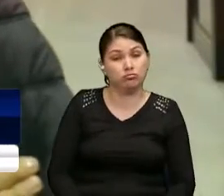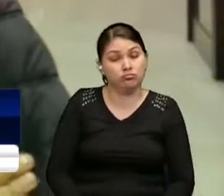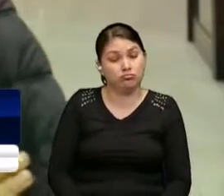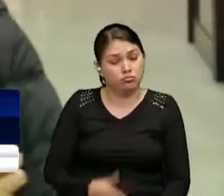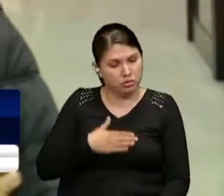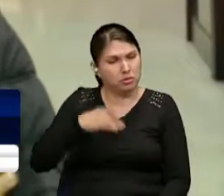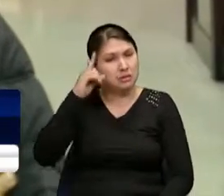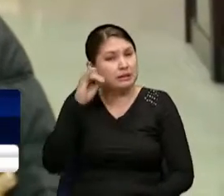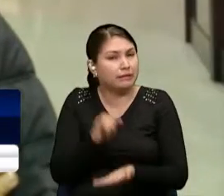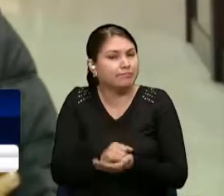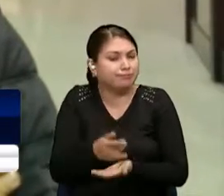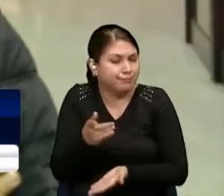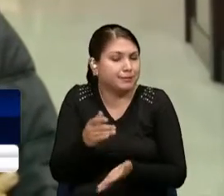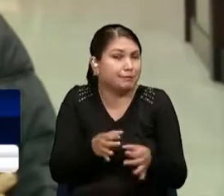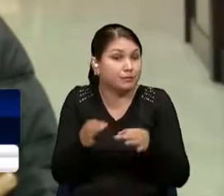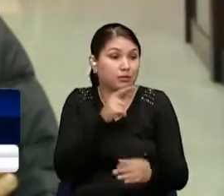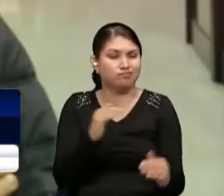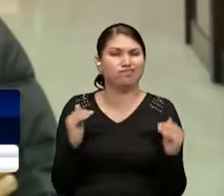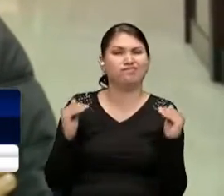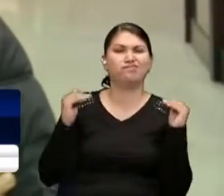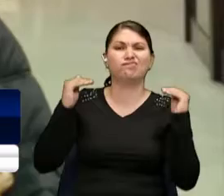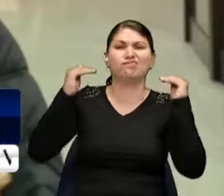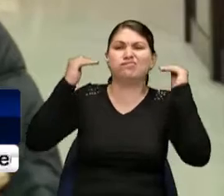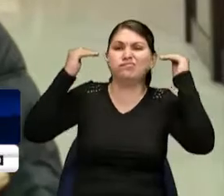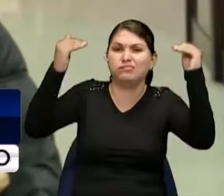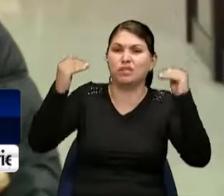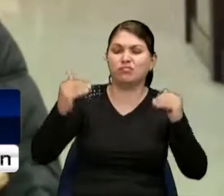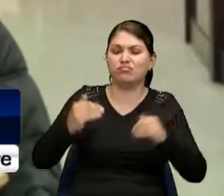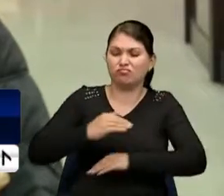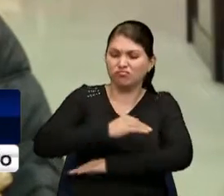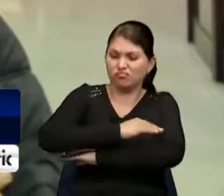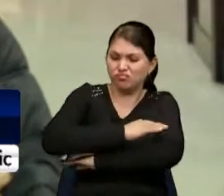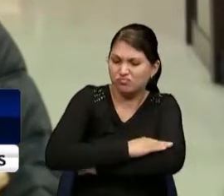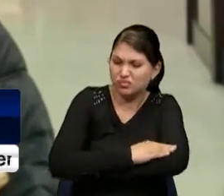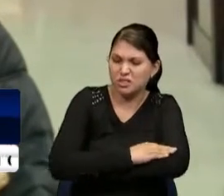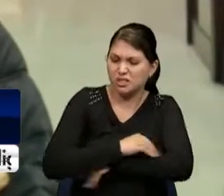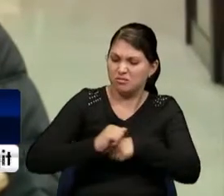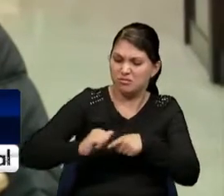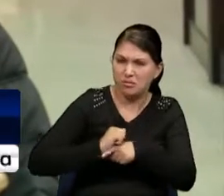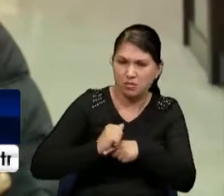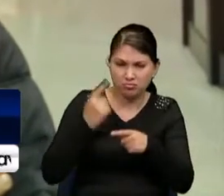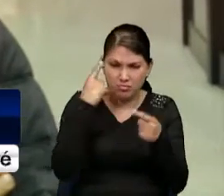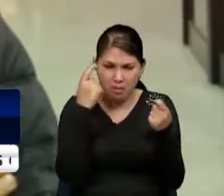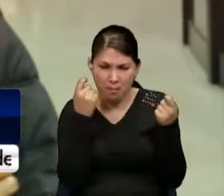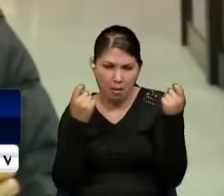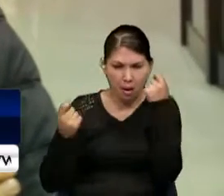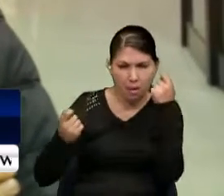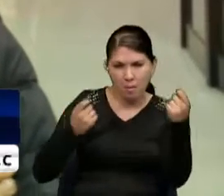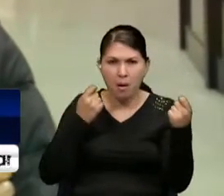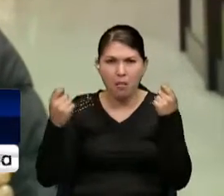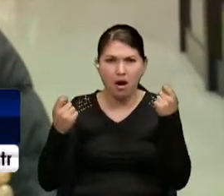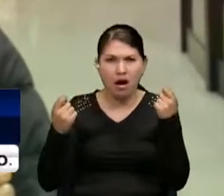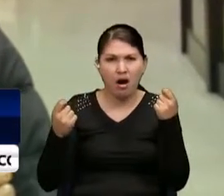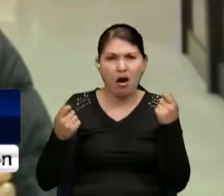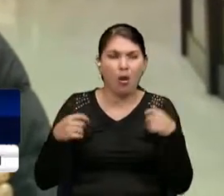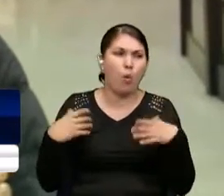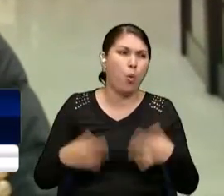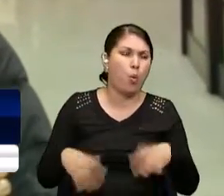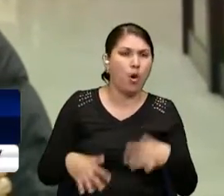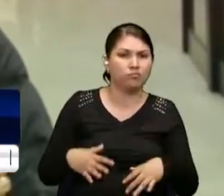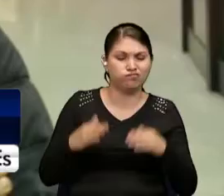es la explicación superiores en todo superior es indisciplina superiores sintáctica superiores de la estrategia